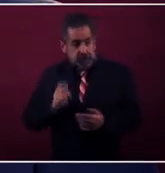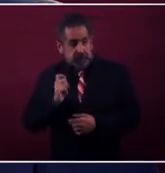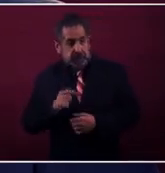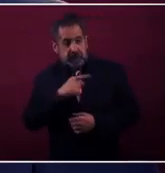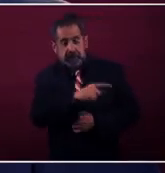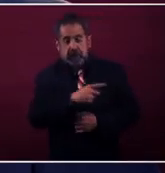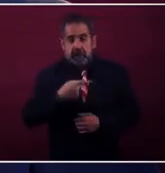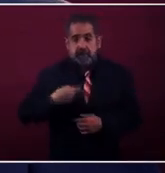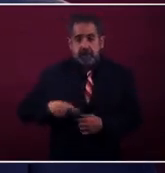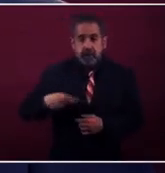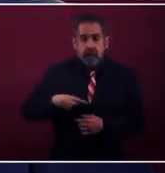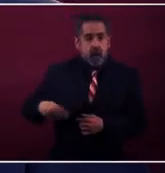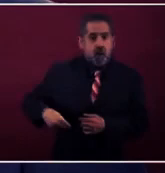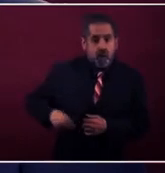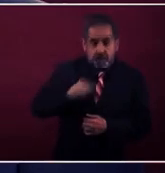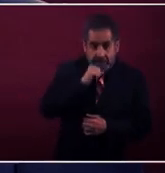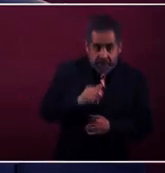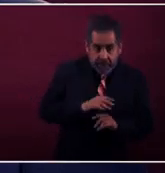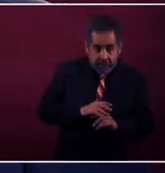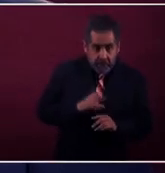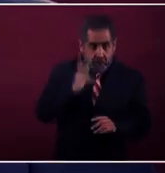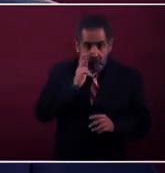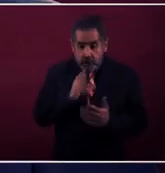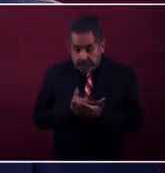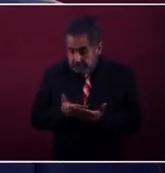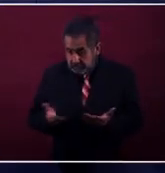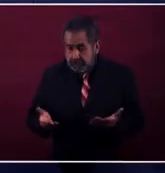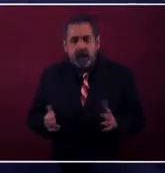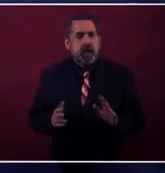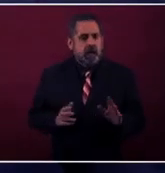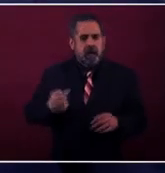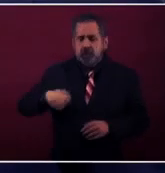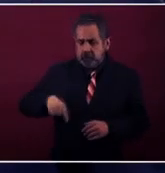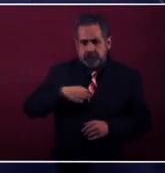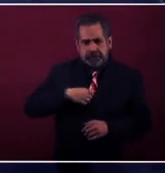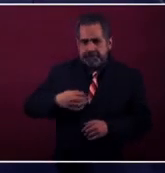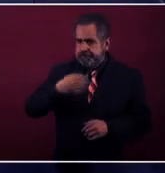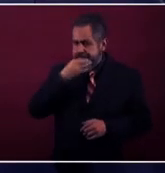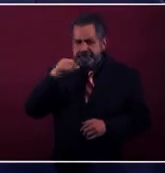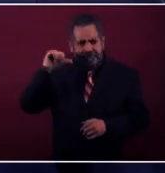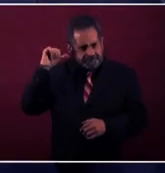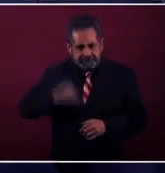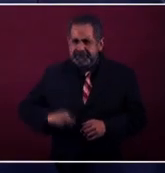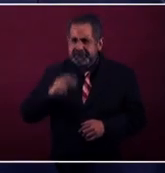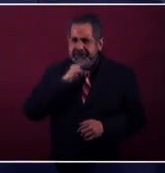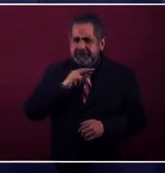es inocente, nosotros de inmediato